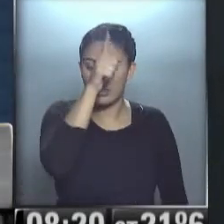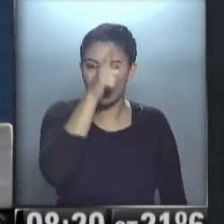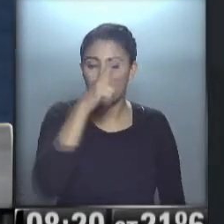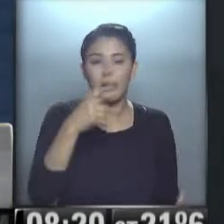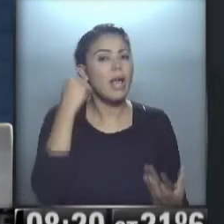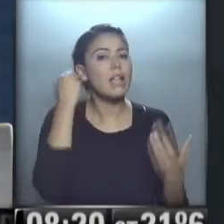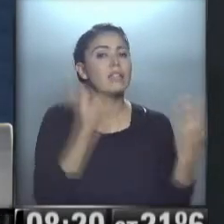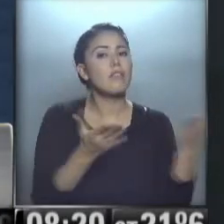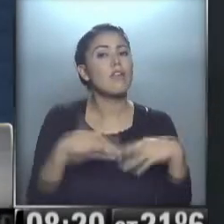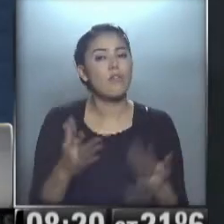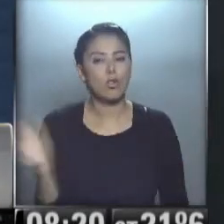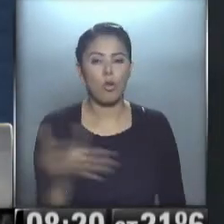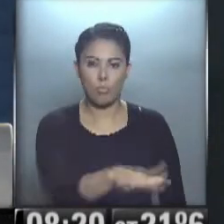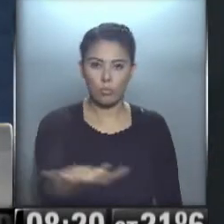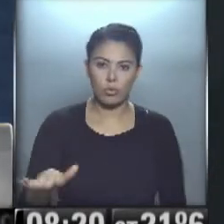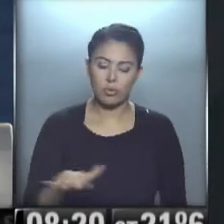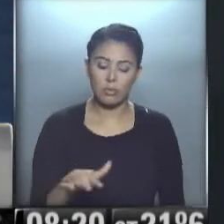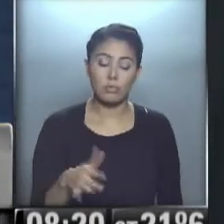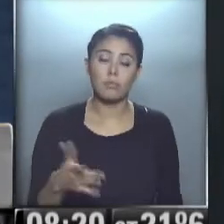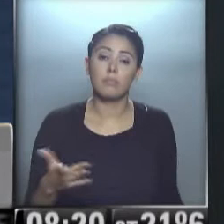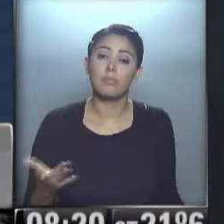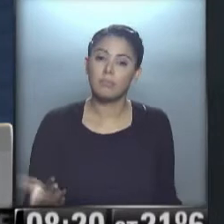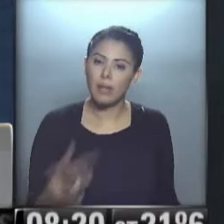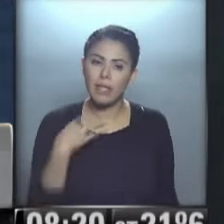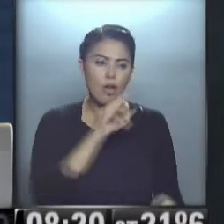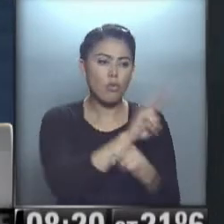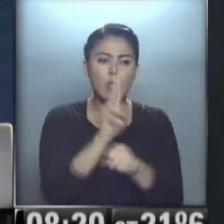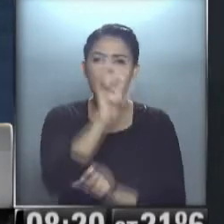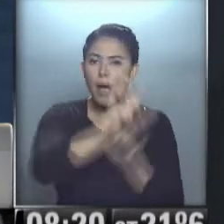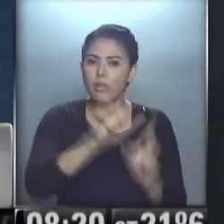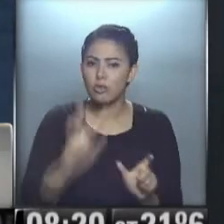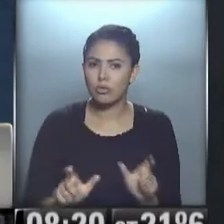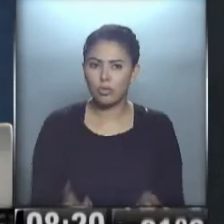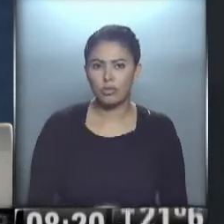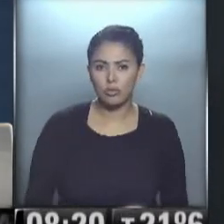un servicio a la comunidad. Creo que deben ser protectores de los ciudadanos y no